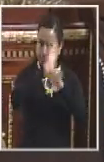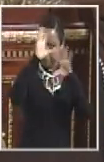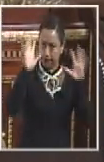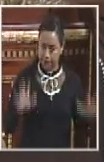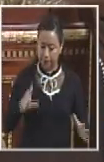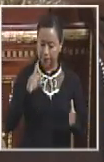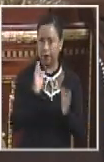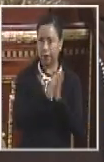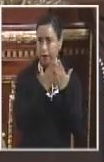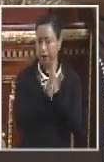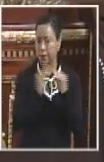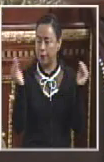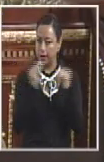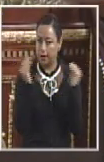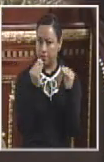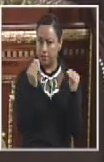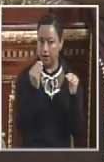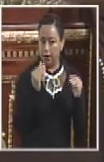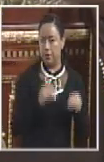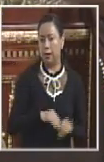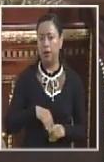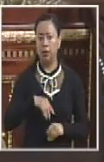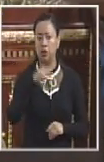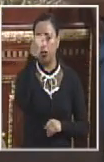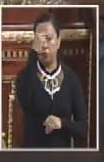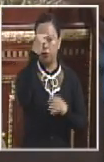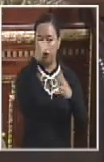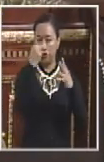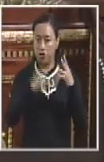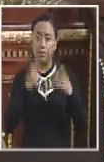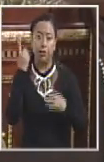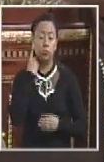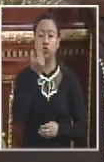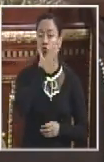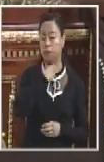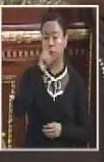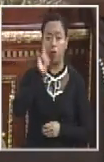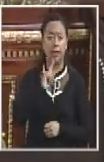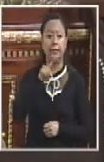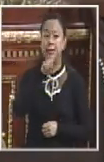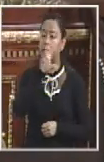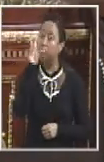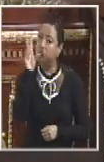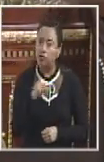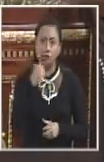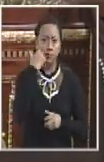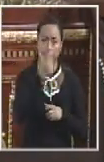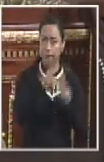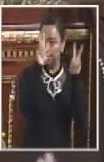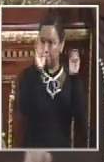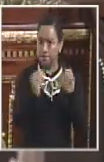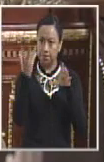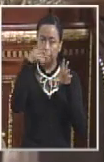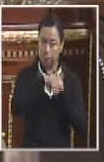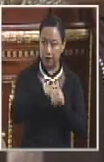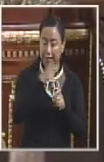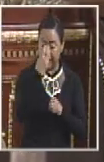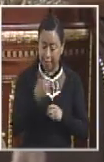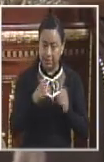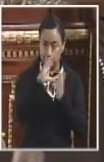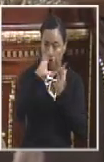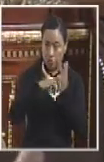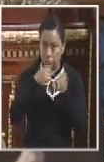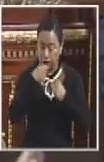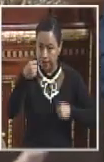en el diario de los debates los nombres de los diputadas y diputados que no quieren incluir el tema de una posible violación a la